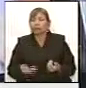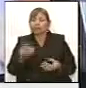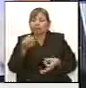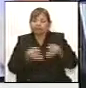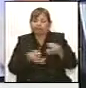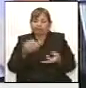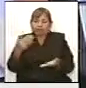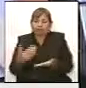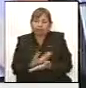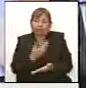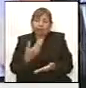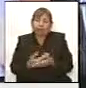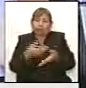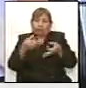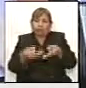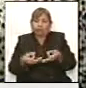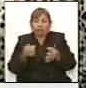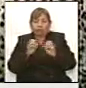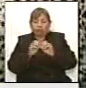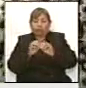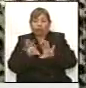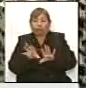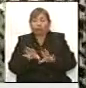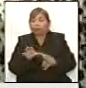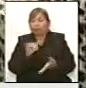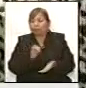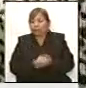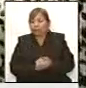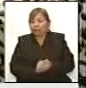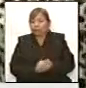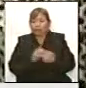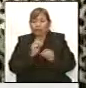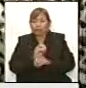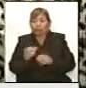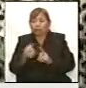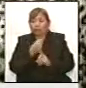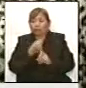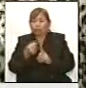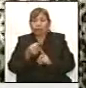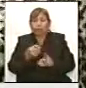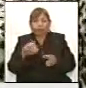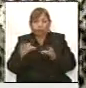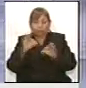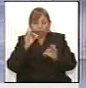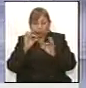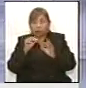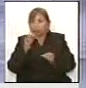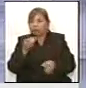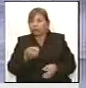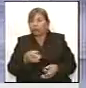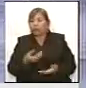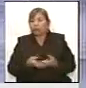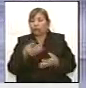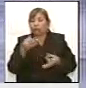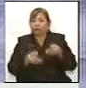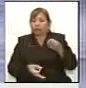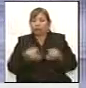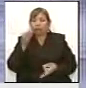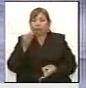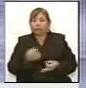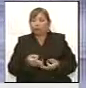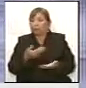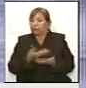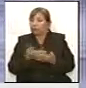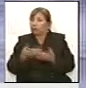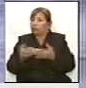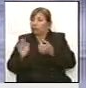justicia moderna, de calidad, transparente y orientada a las personas para el desarrollo célere y efectivo de los procesos judiciales, a fin